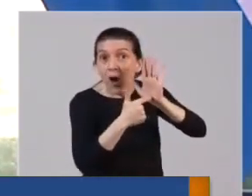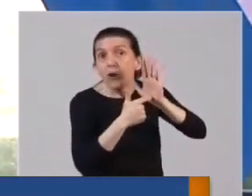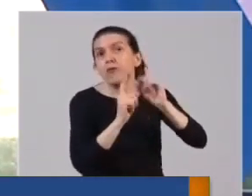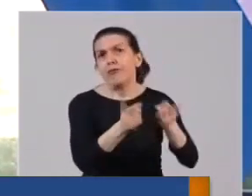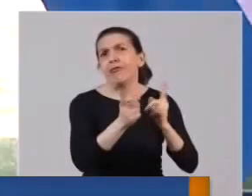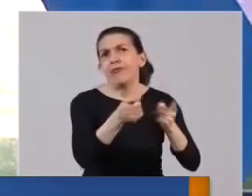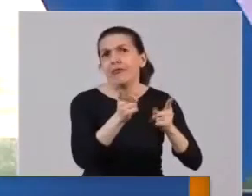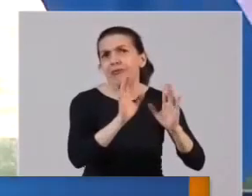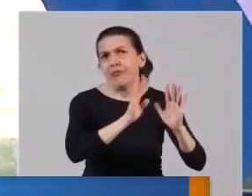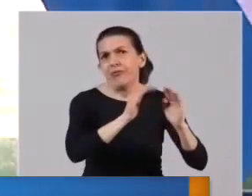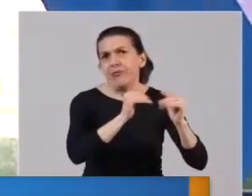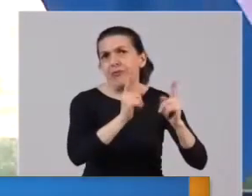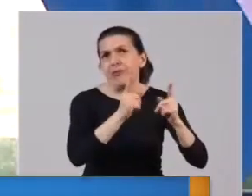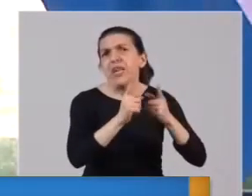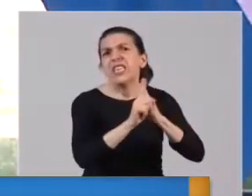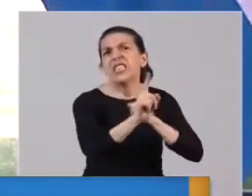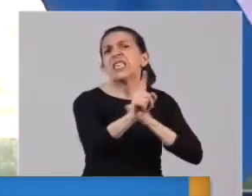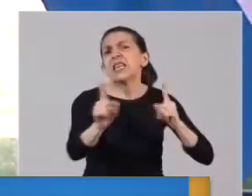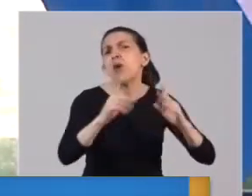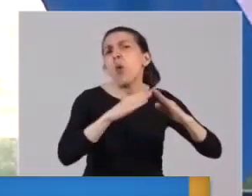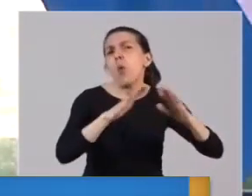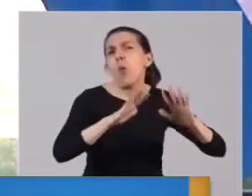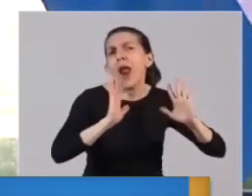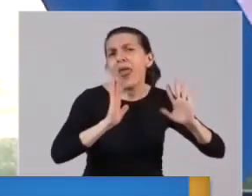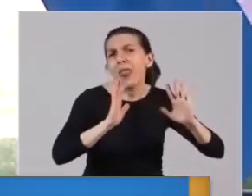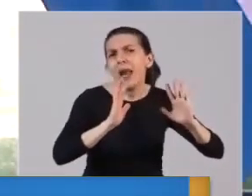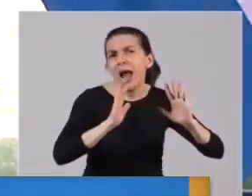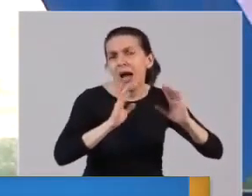seguir el distanciamiento social, que es algo